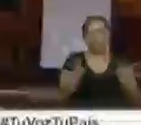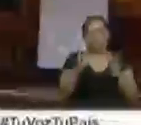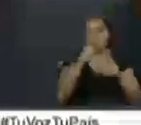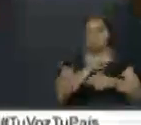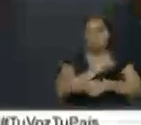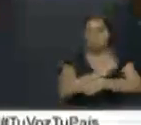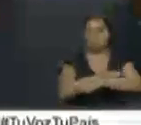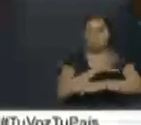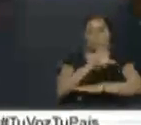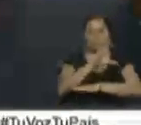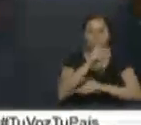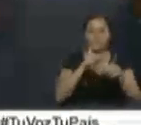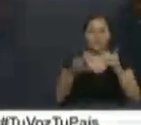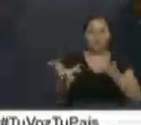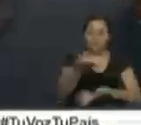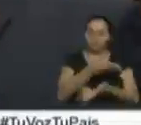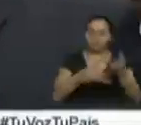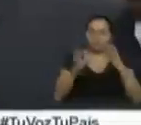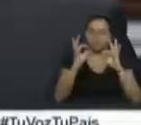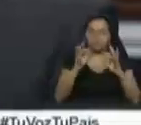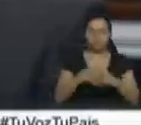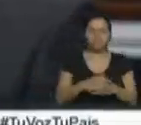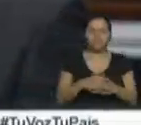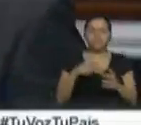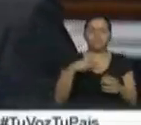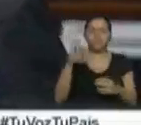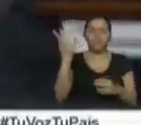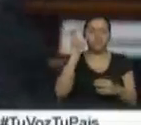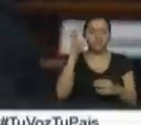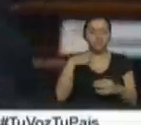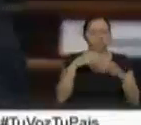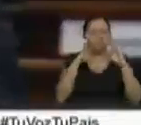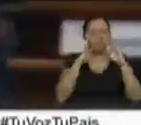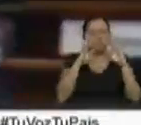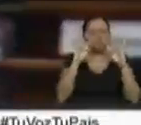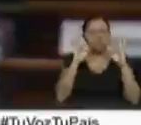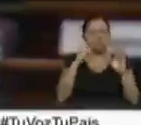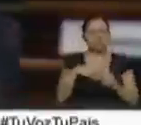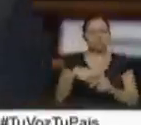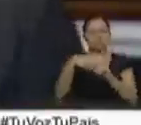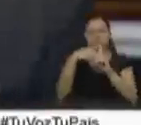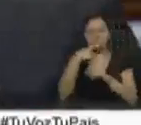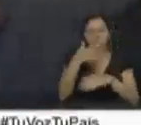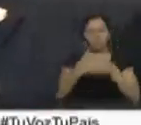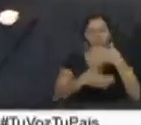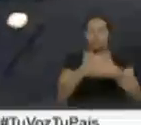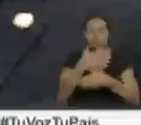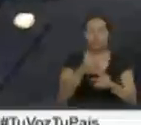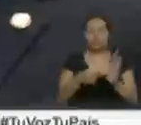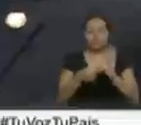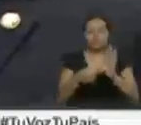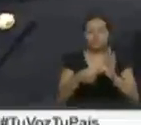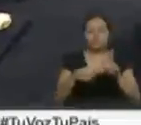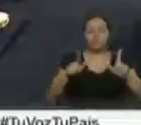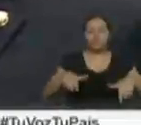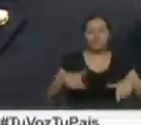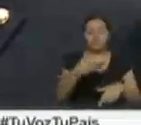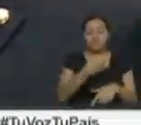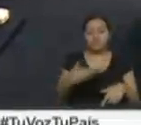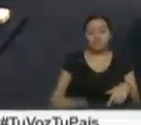el fortalecimiento del diálogo. Hemos escuchado con mucha atención el pronunciamiento del presidente Lenín